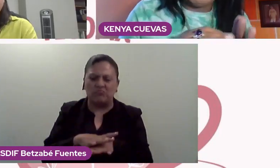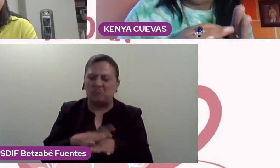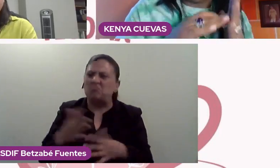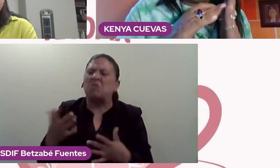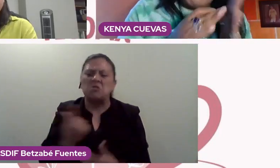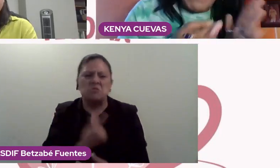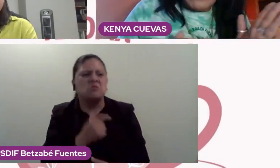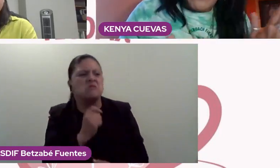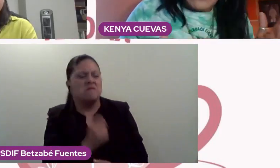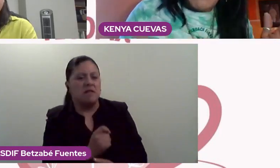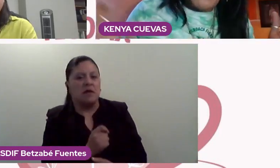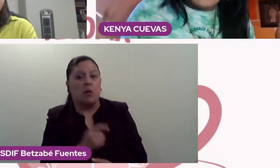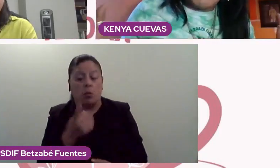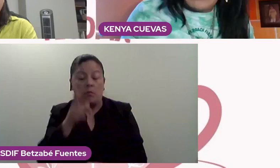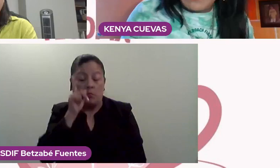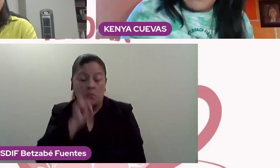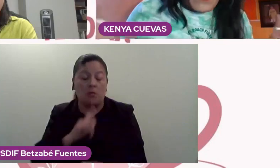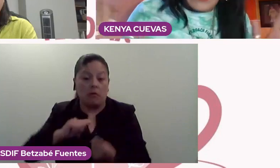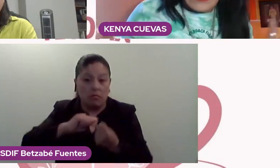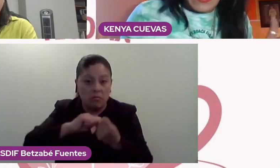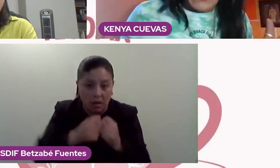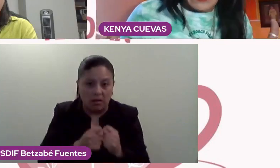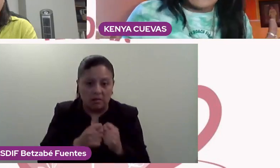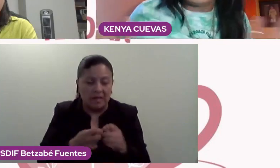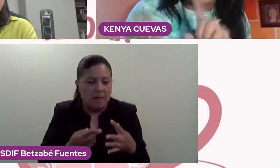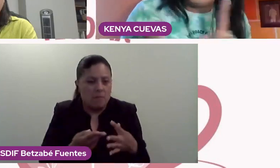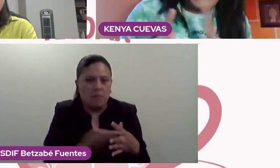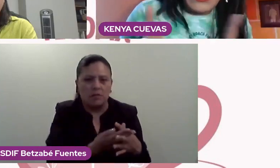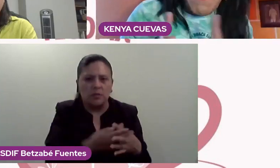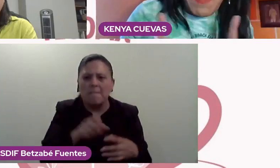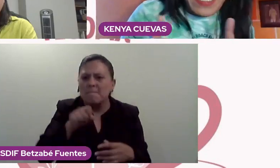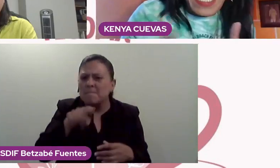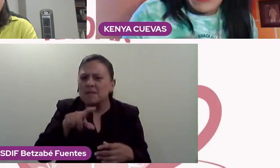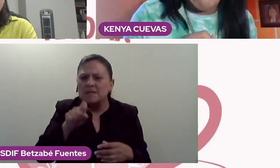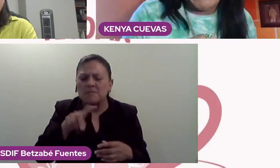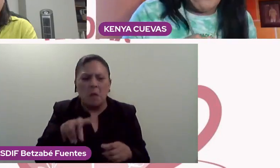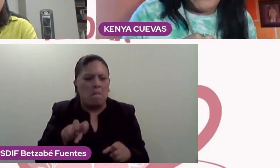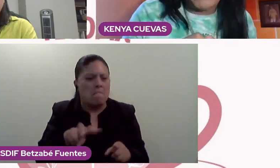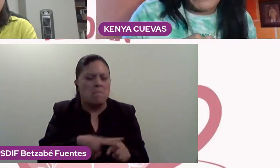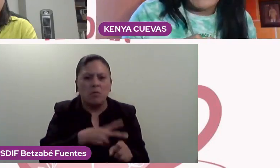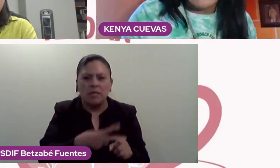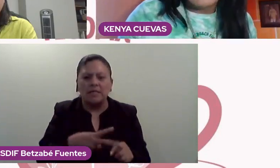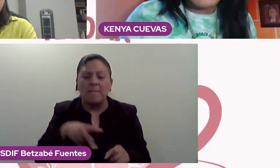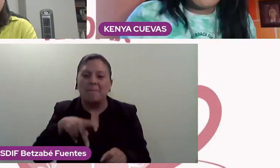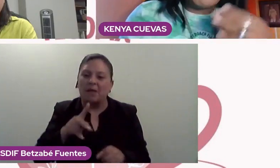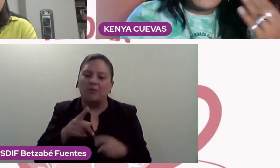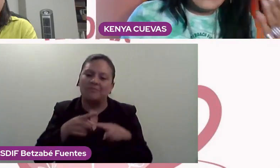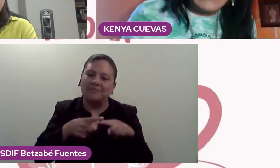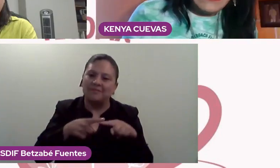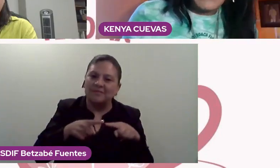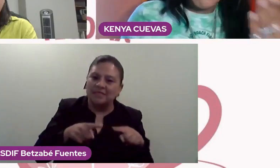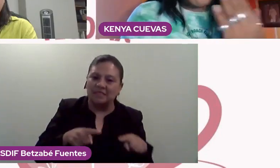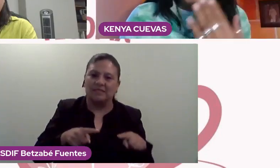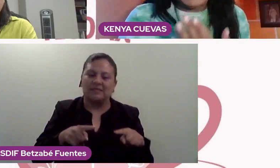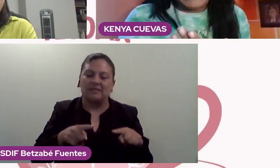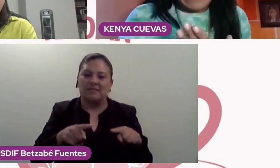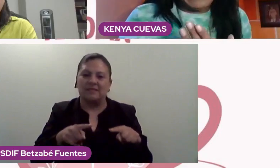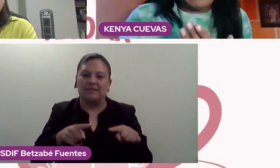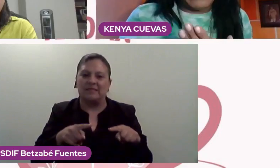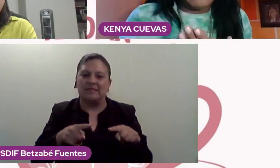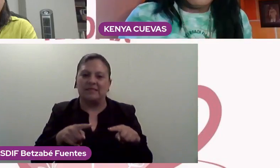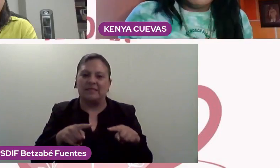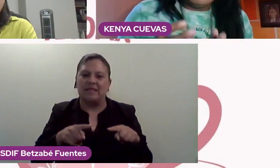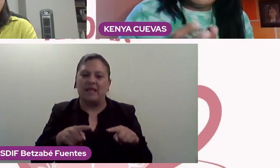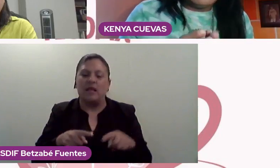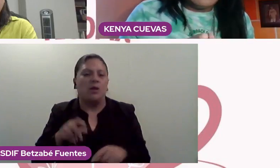de que vivimos y enfrentamos las mismas violencias sociales, no nos impacta de la misma forma tanto a mujeres cis como a mujeres